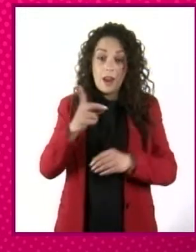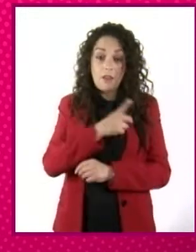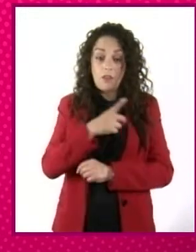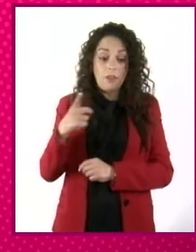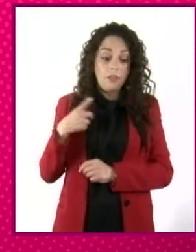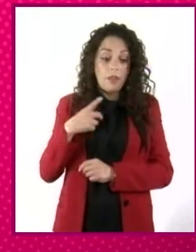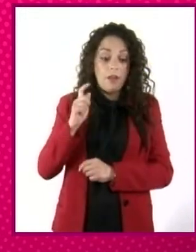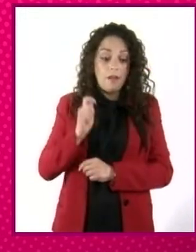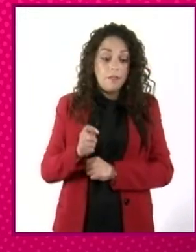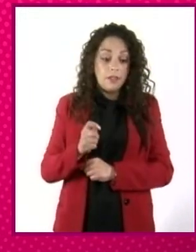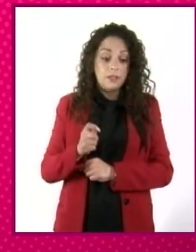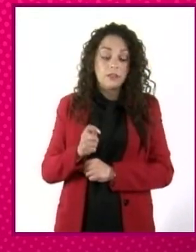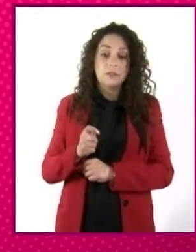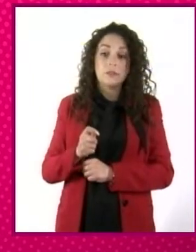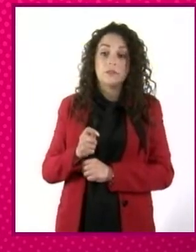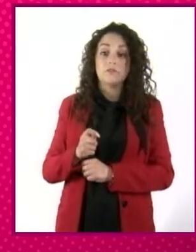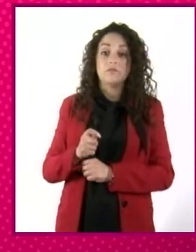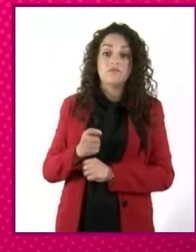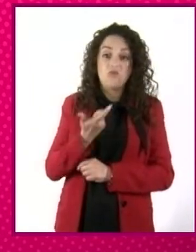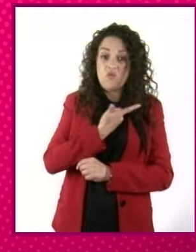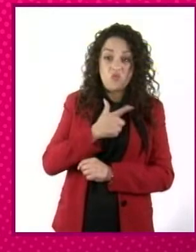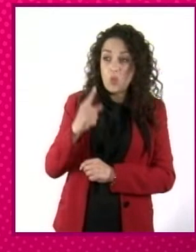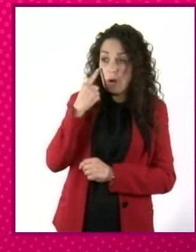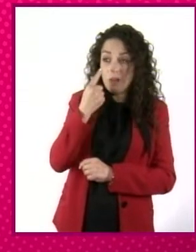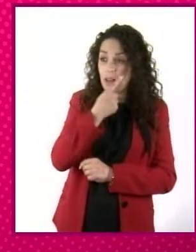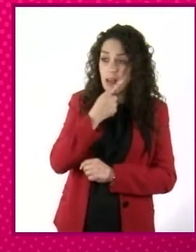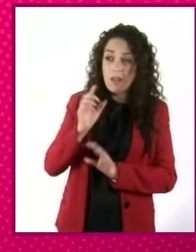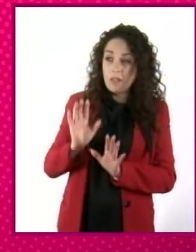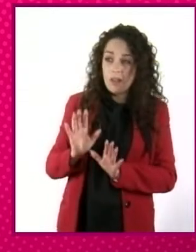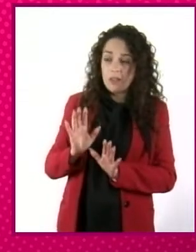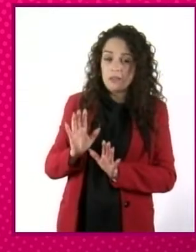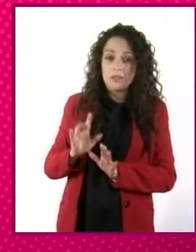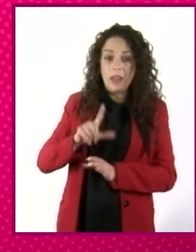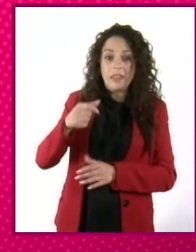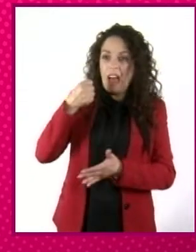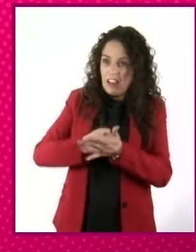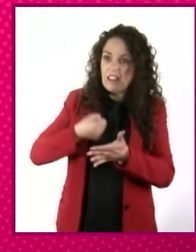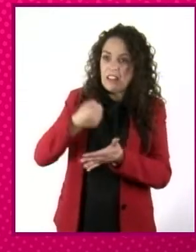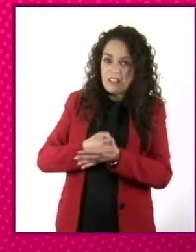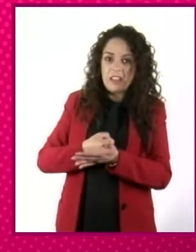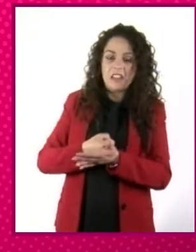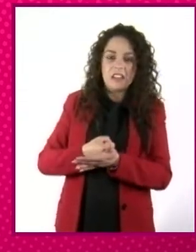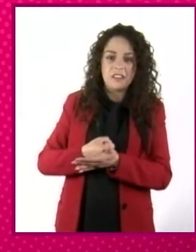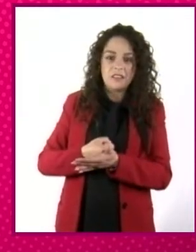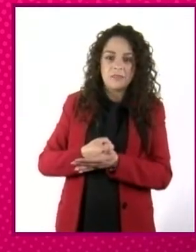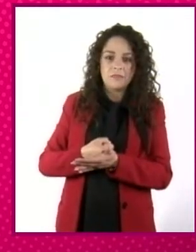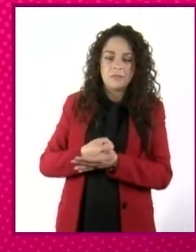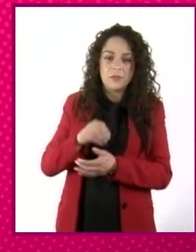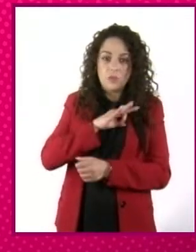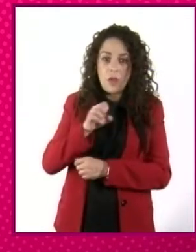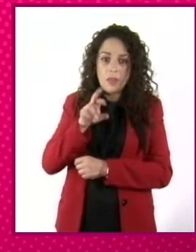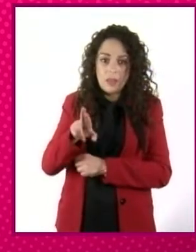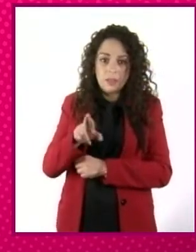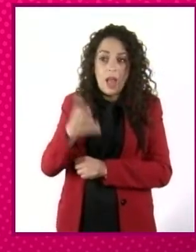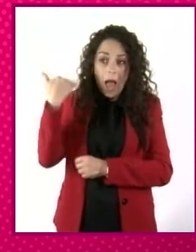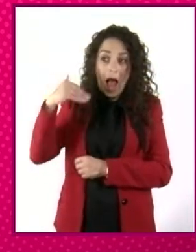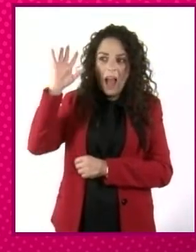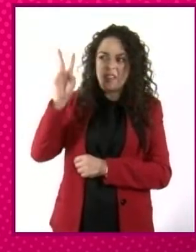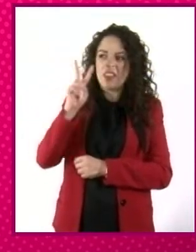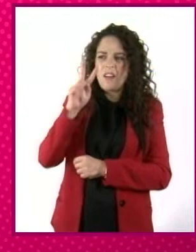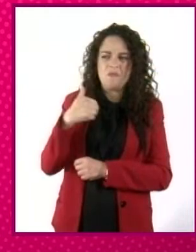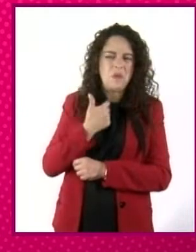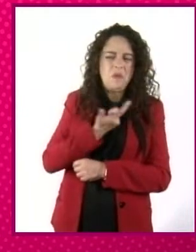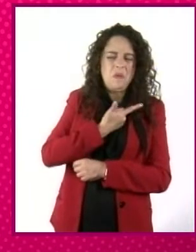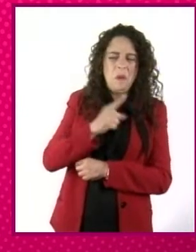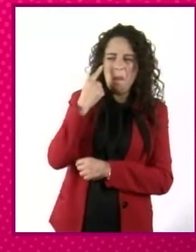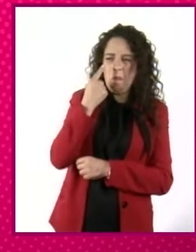a que te guste alguien, pero en la medida en que va pasando el tiempo, a lo mejor alguien que al principio no te parecía atractivo puede empezar a ser. Y también